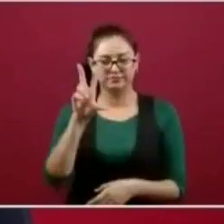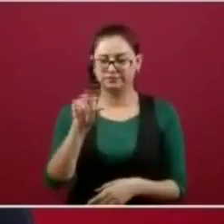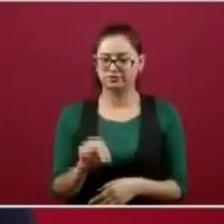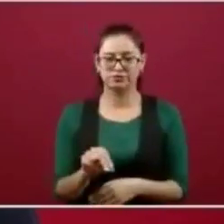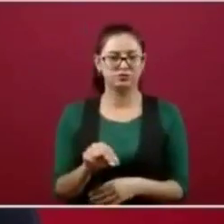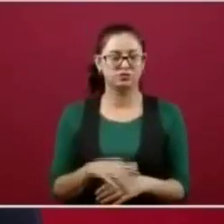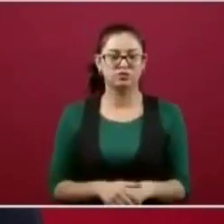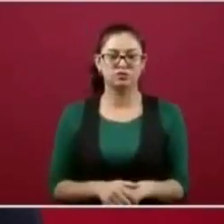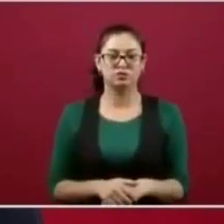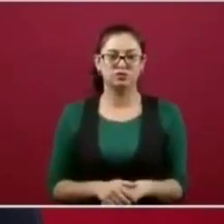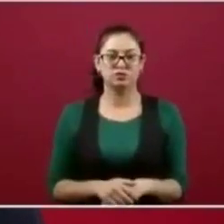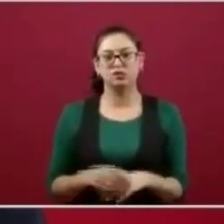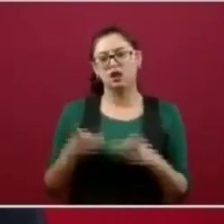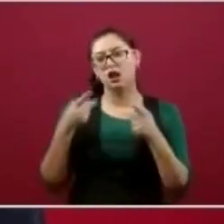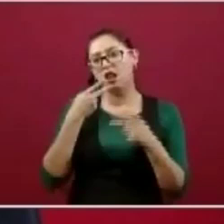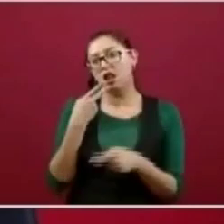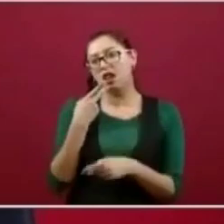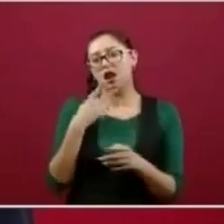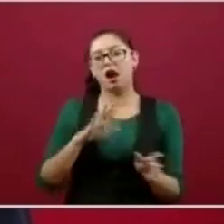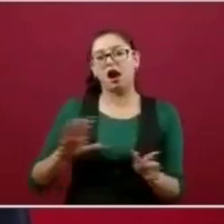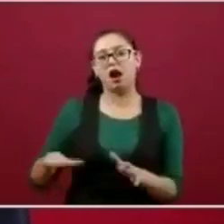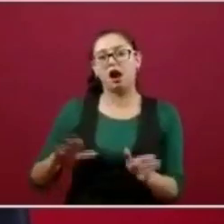mucho menos demagogia,